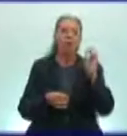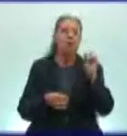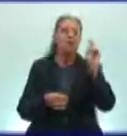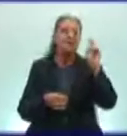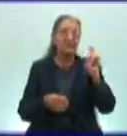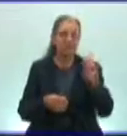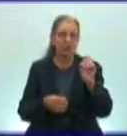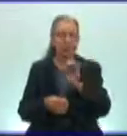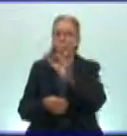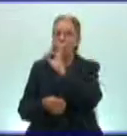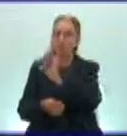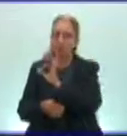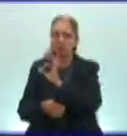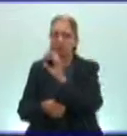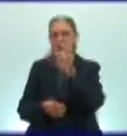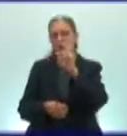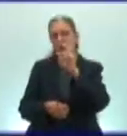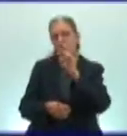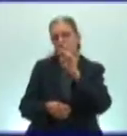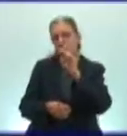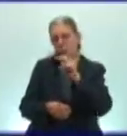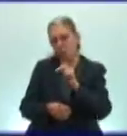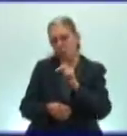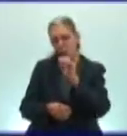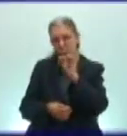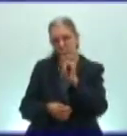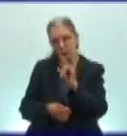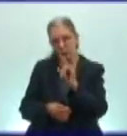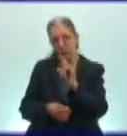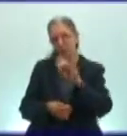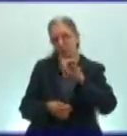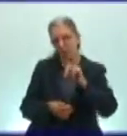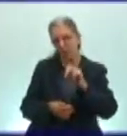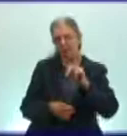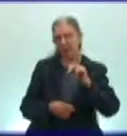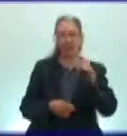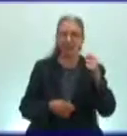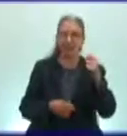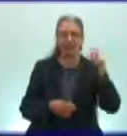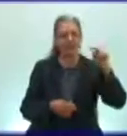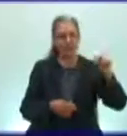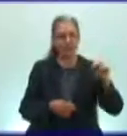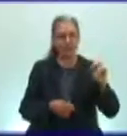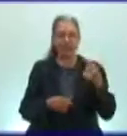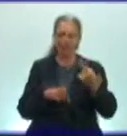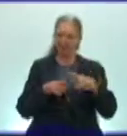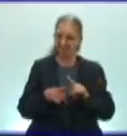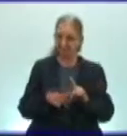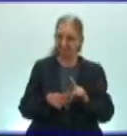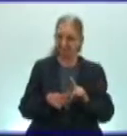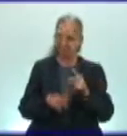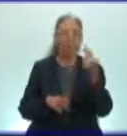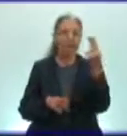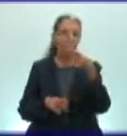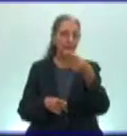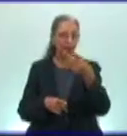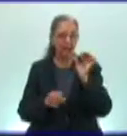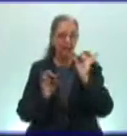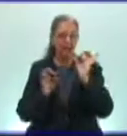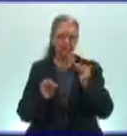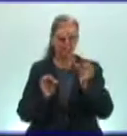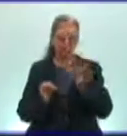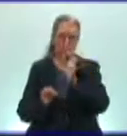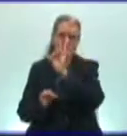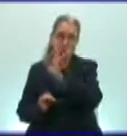tenían 8, 9 o 10 neutrones. Sin embargo, la cantidad de protones en estos núcleos de átomos es